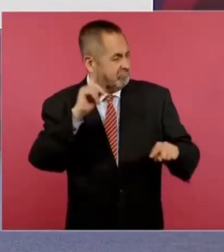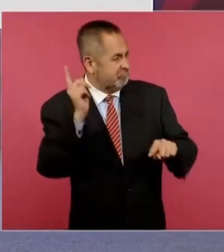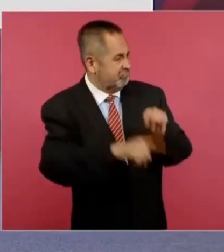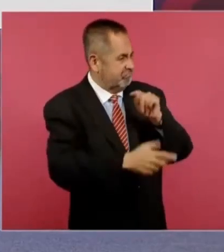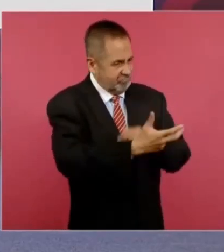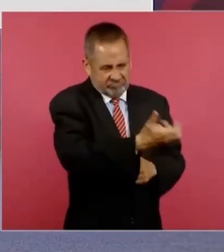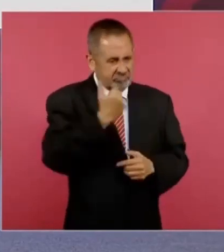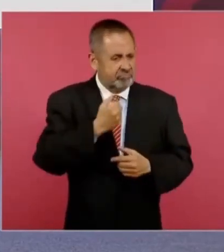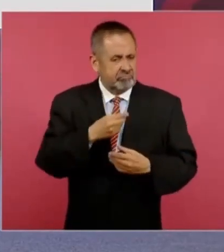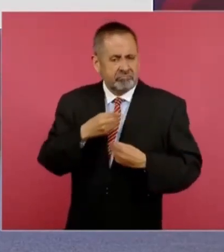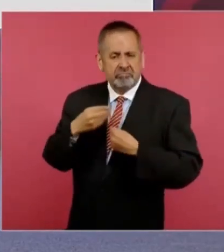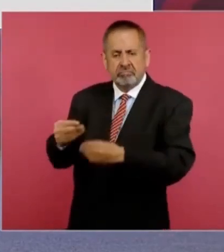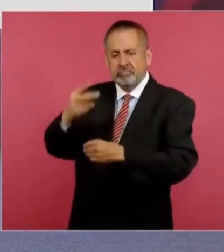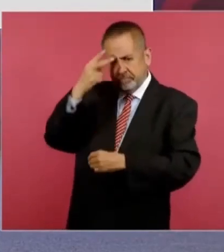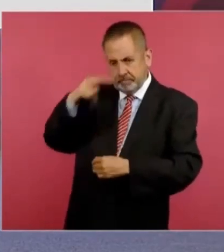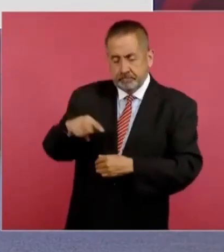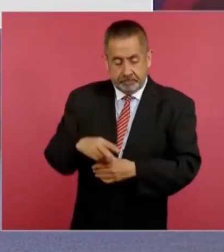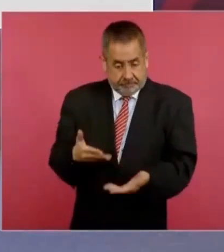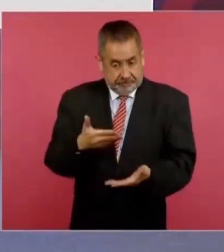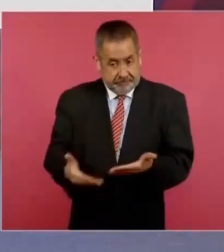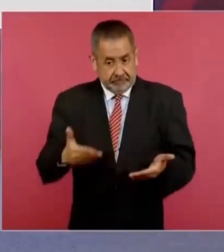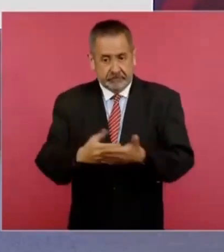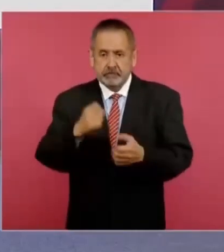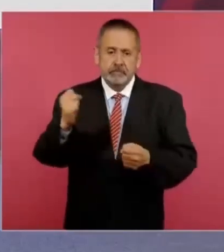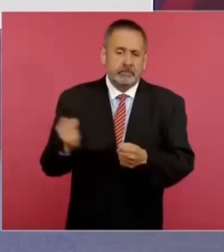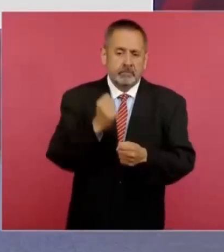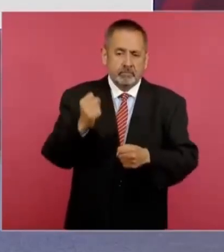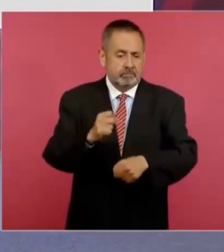le tocó, por fortuna, la energía eléctrica.